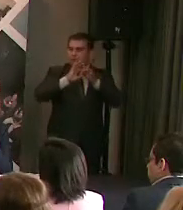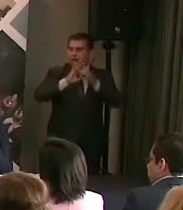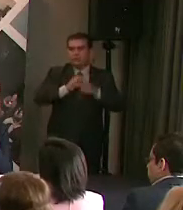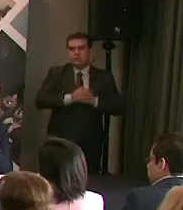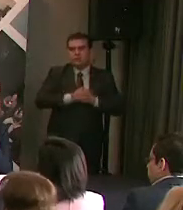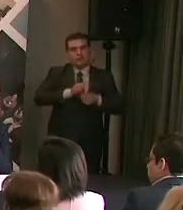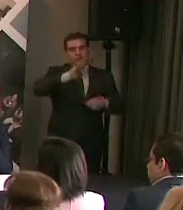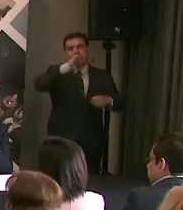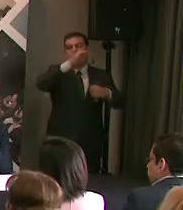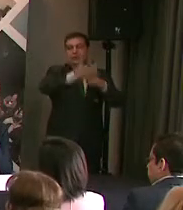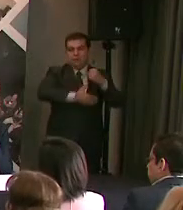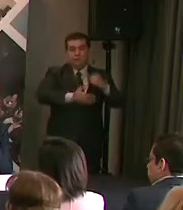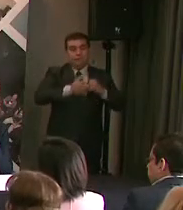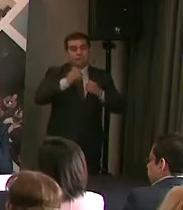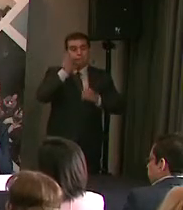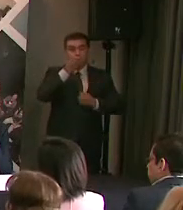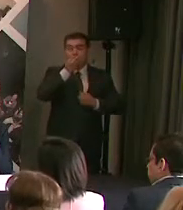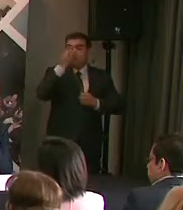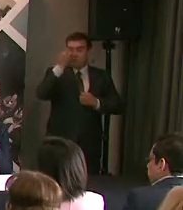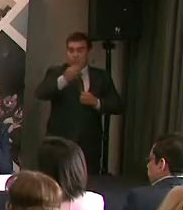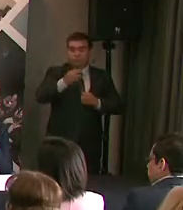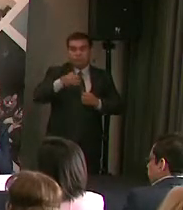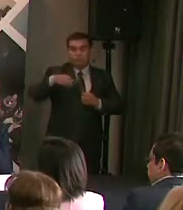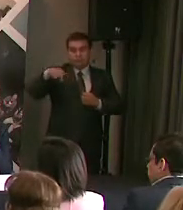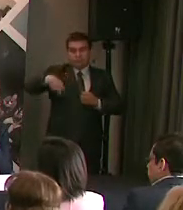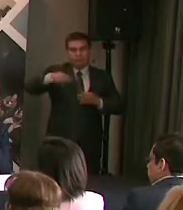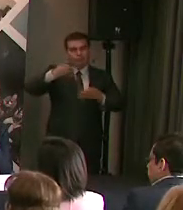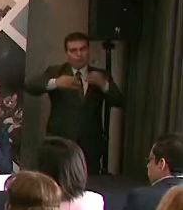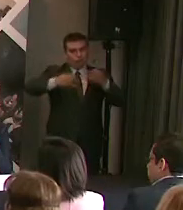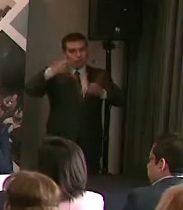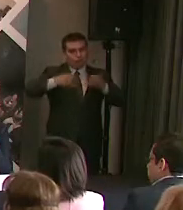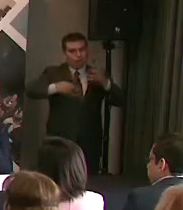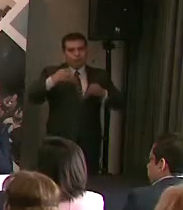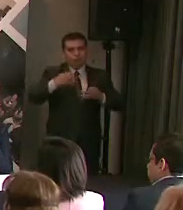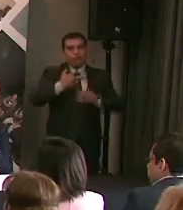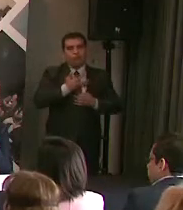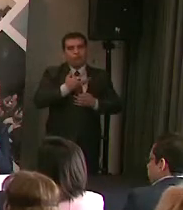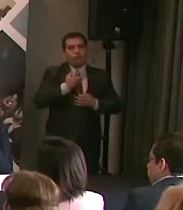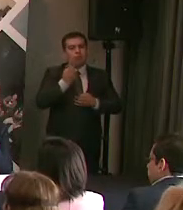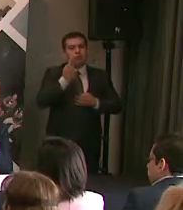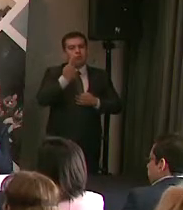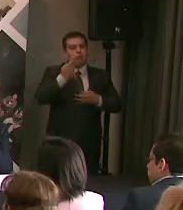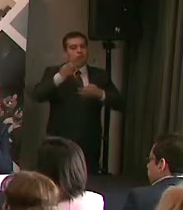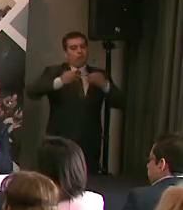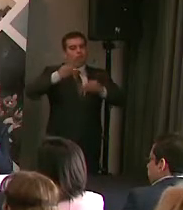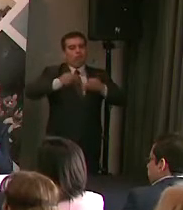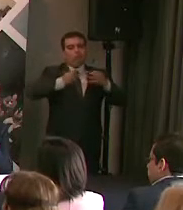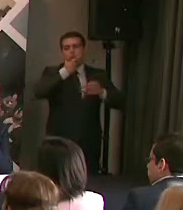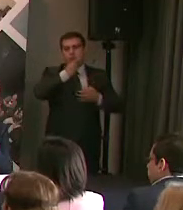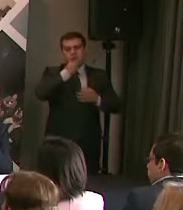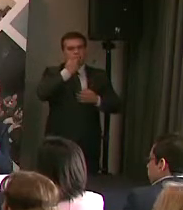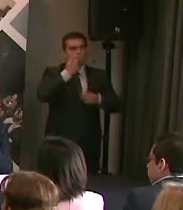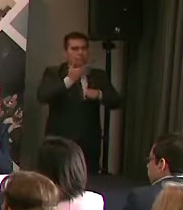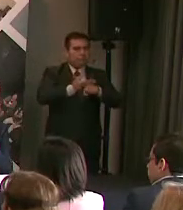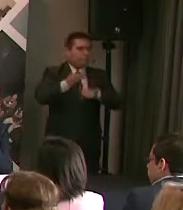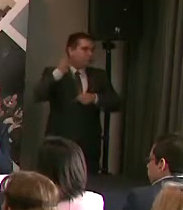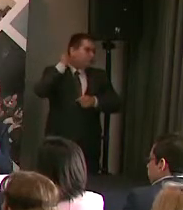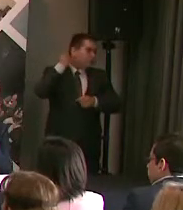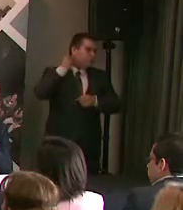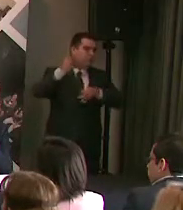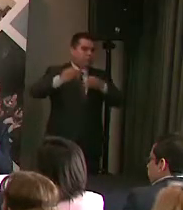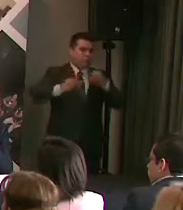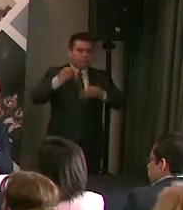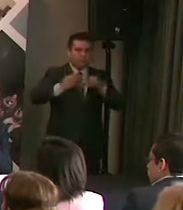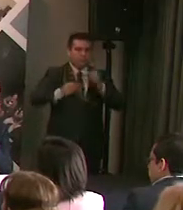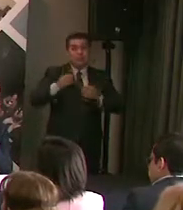quiero decirles que en el Tribunal Electoral del Poder Judicial de la Federación tienen a un juez que en la vertiente de cumplir con el